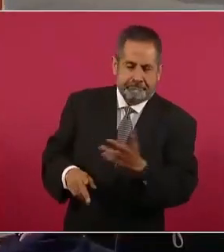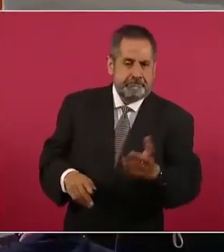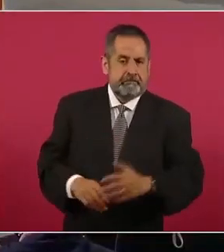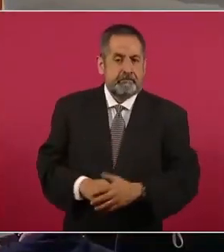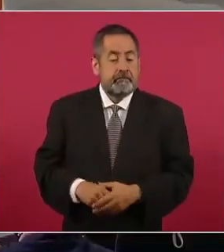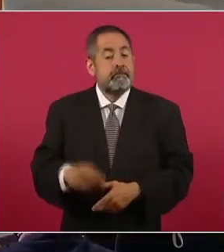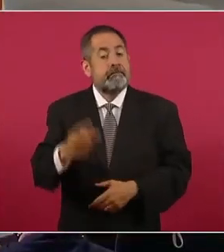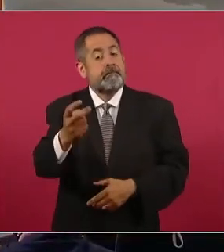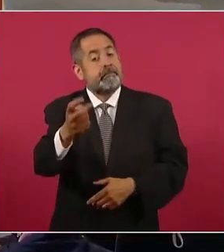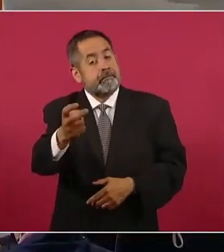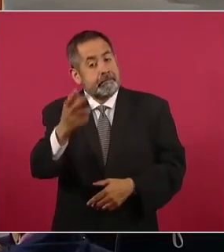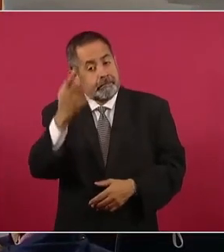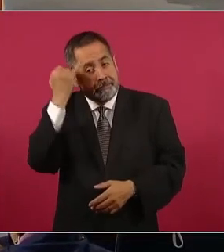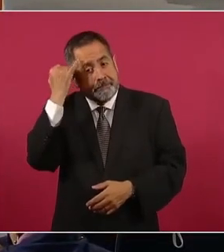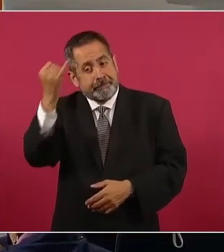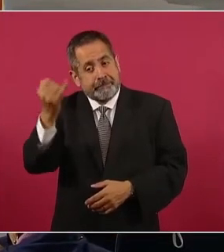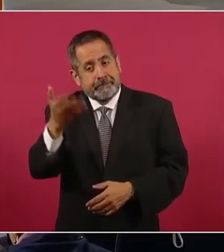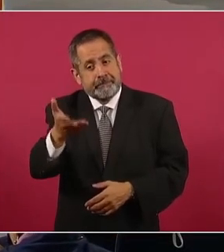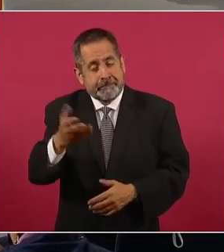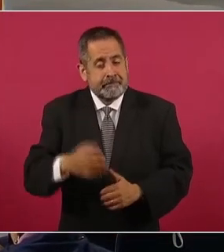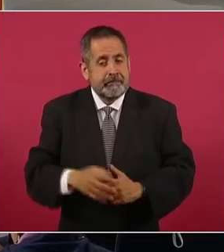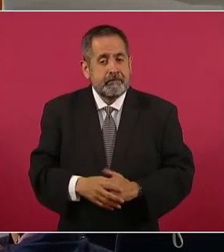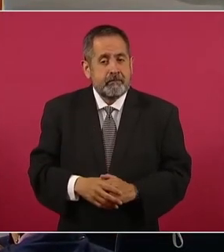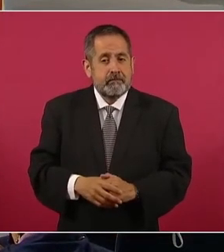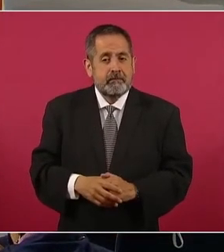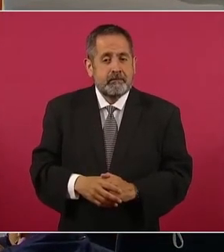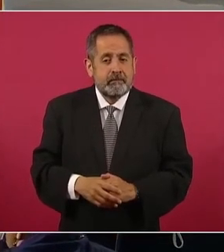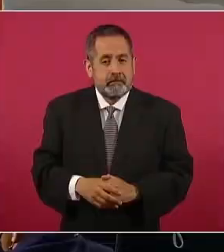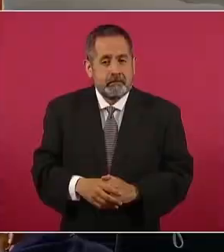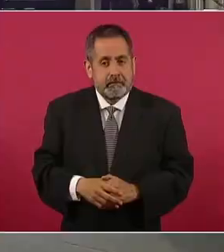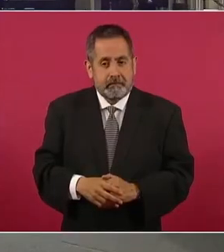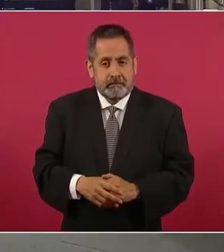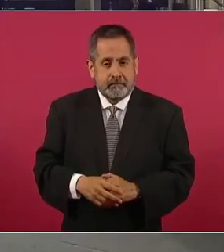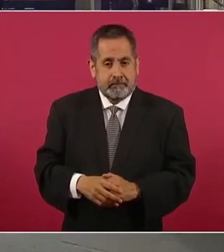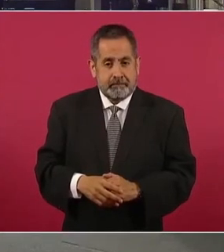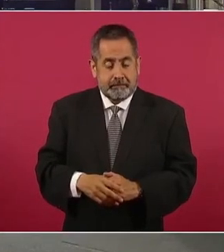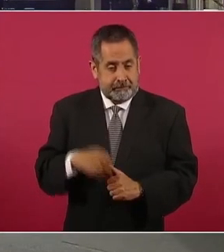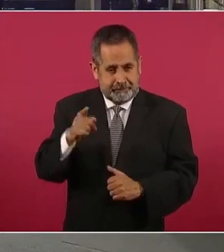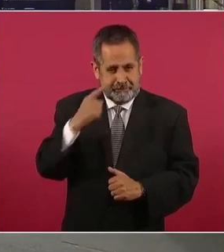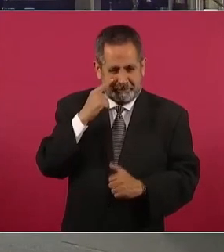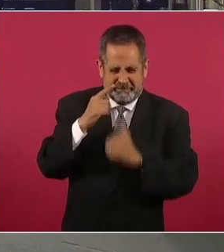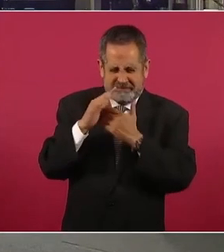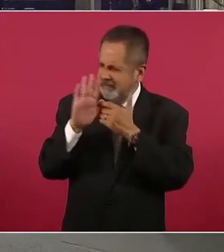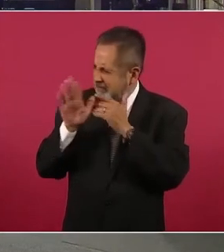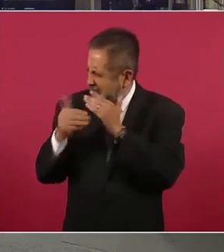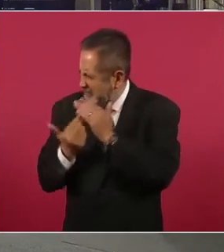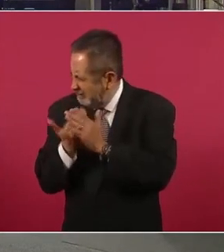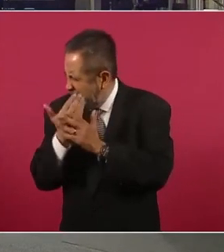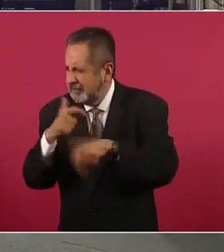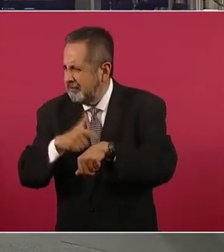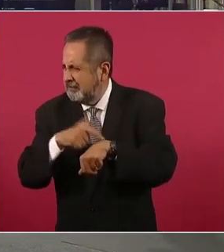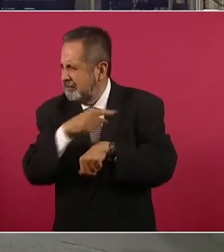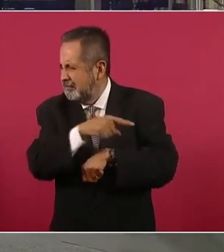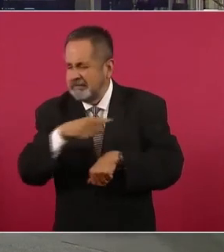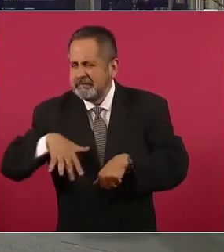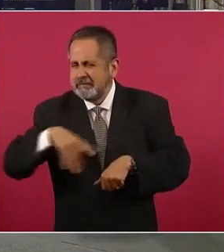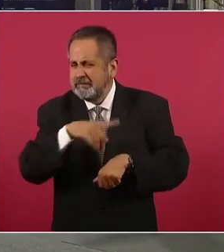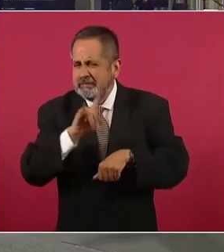Eso era, imagínense, en la mañana, ¿no? ¿Fue en la mañana eso?